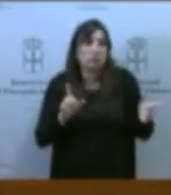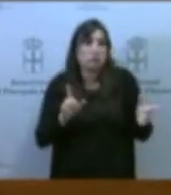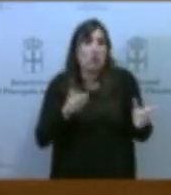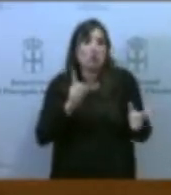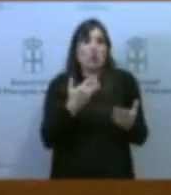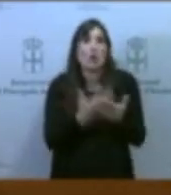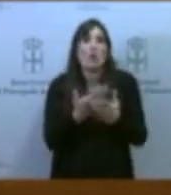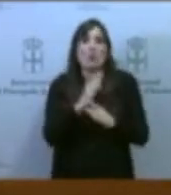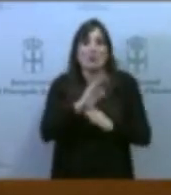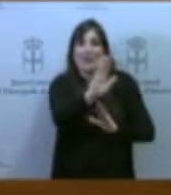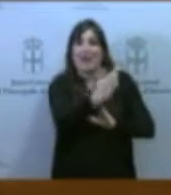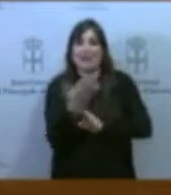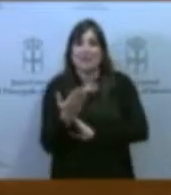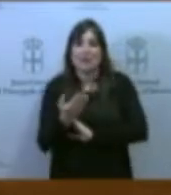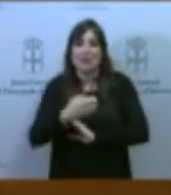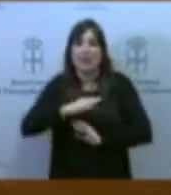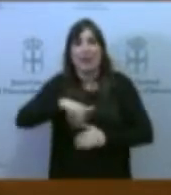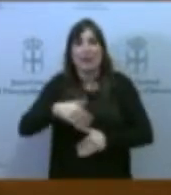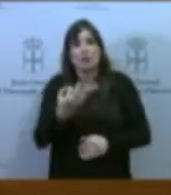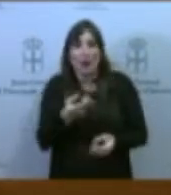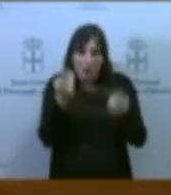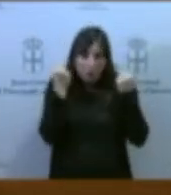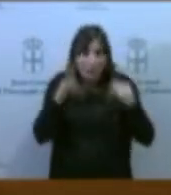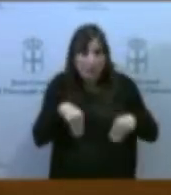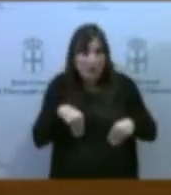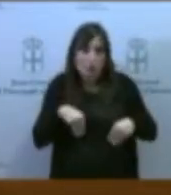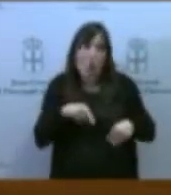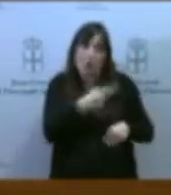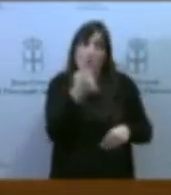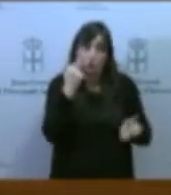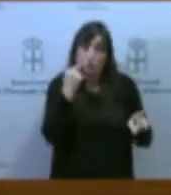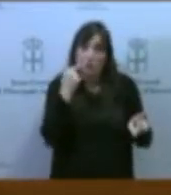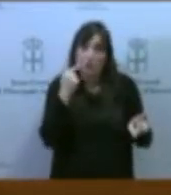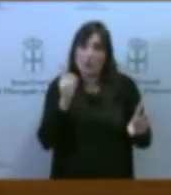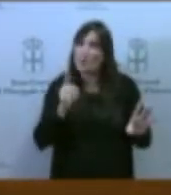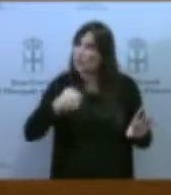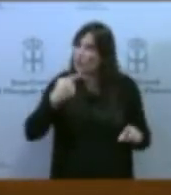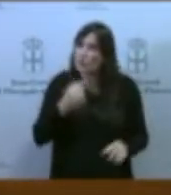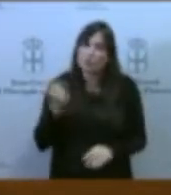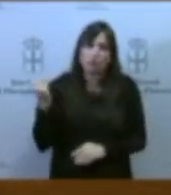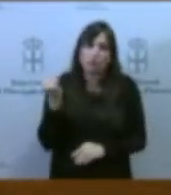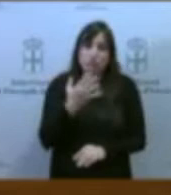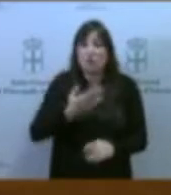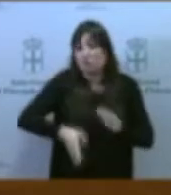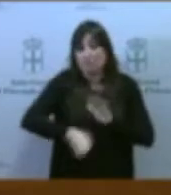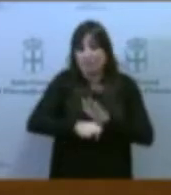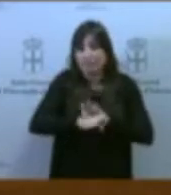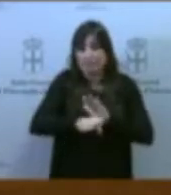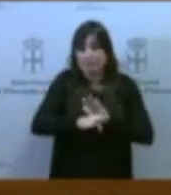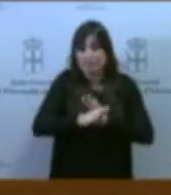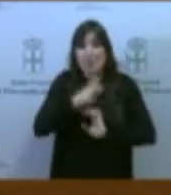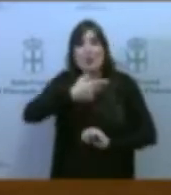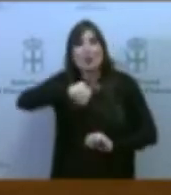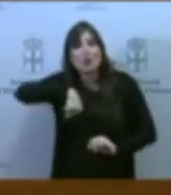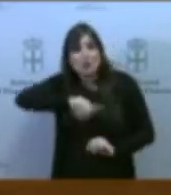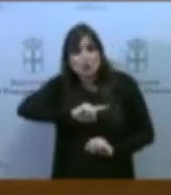a ellas. A eso ya lo que ustedes están acostumbrados. Y ya lo dijimos muchas veces y vamos a seguir diciéndolo, porque nosotros lo primero que tenemos que ser honestos es con la